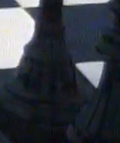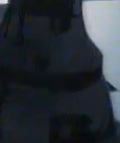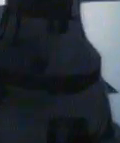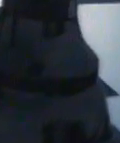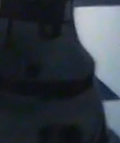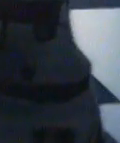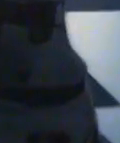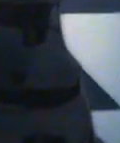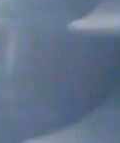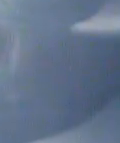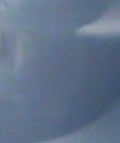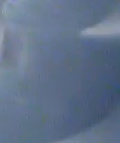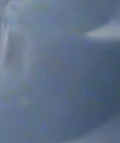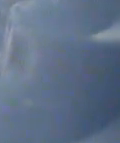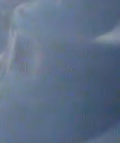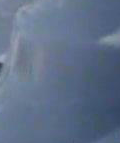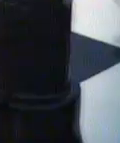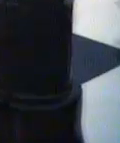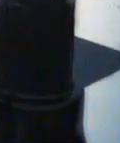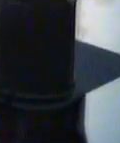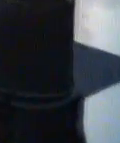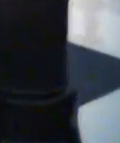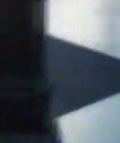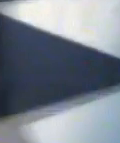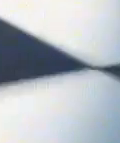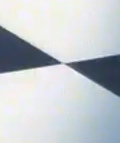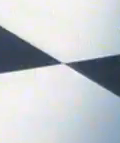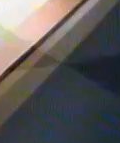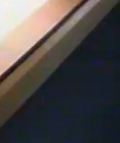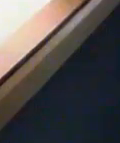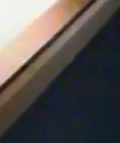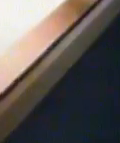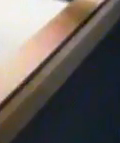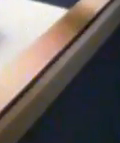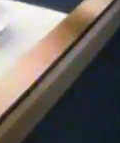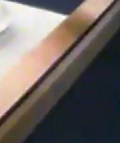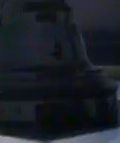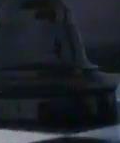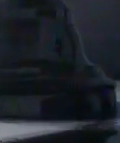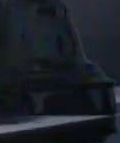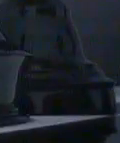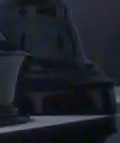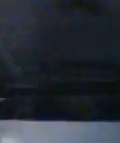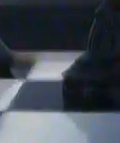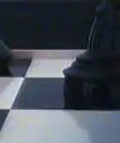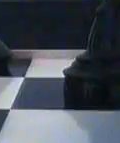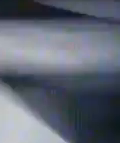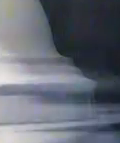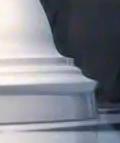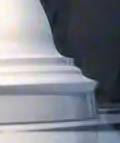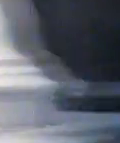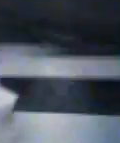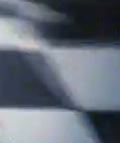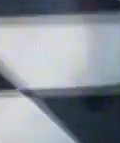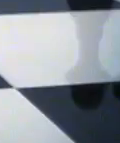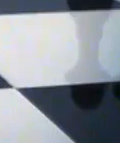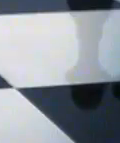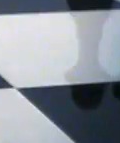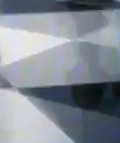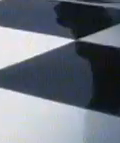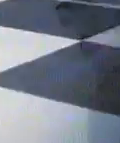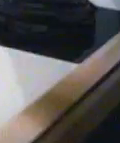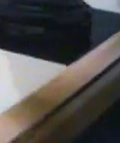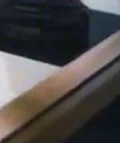posiciones antagónicas y perspectivas opuestas. Solo el diálogo permitirá analizar todas las